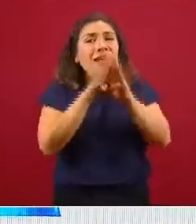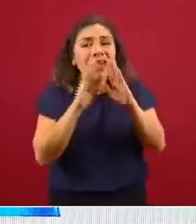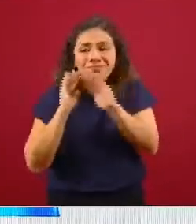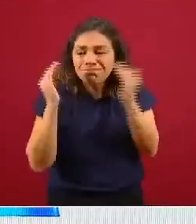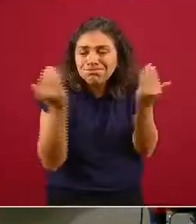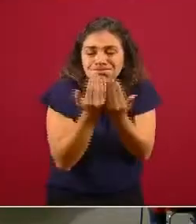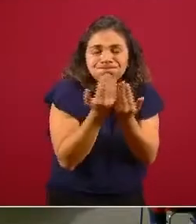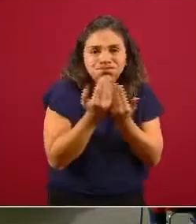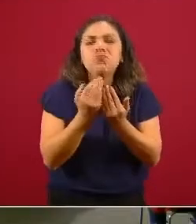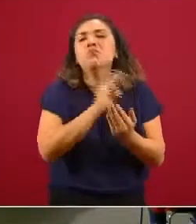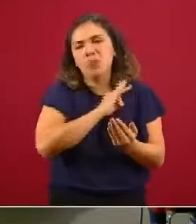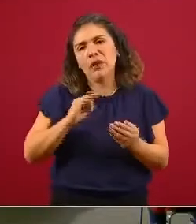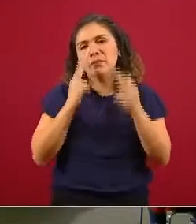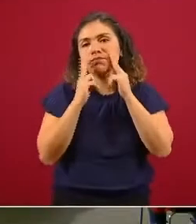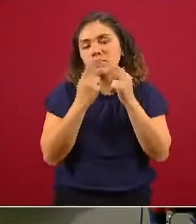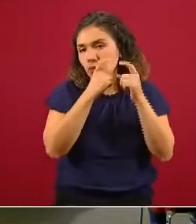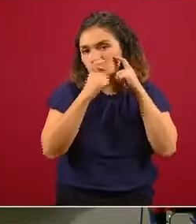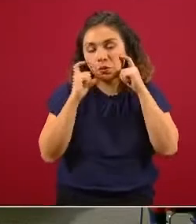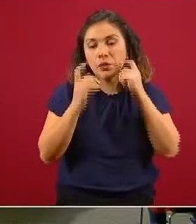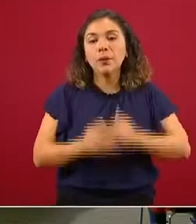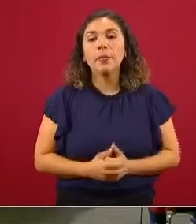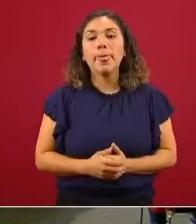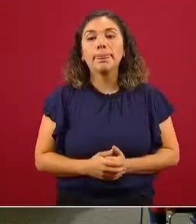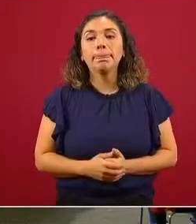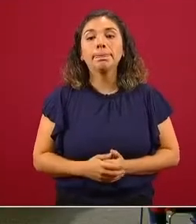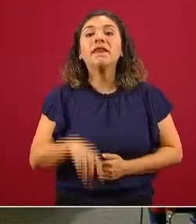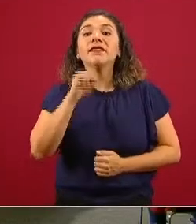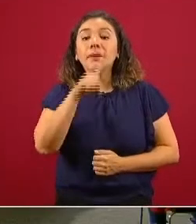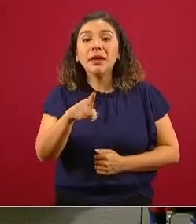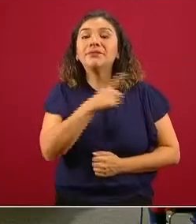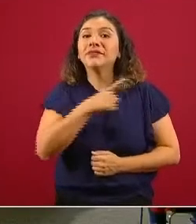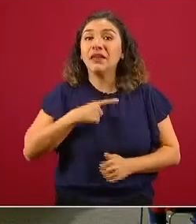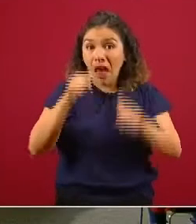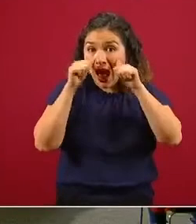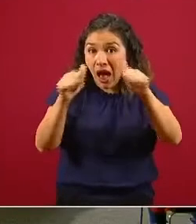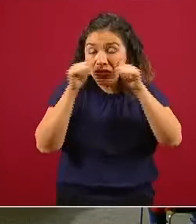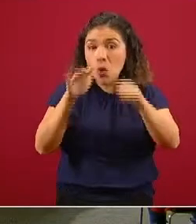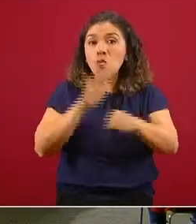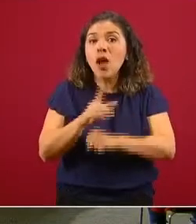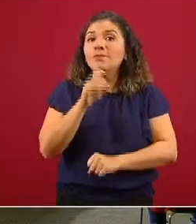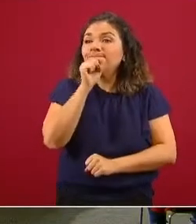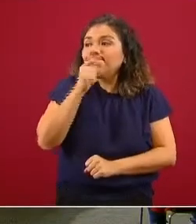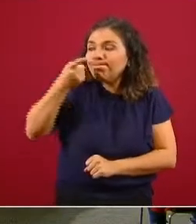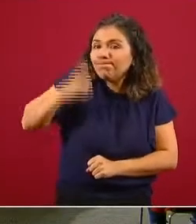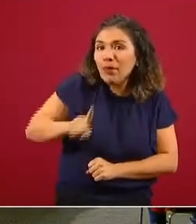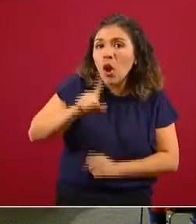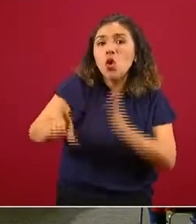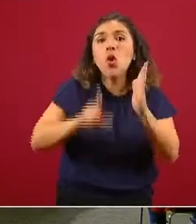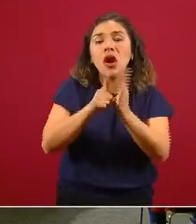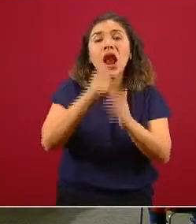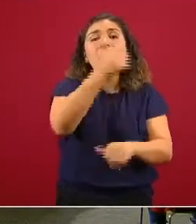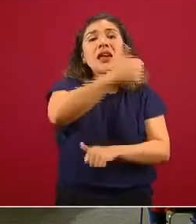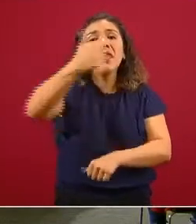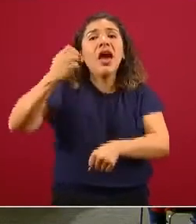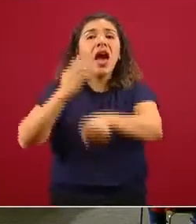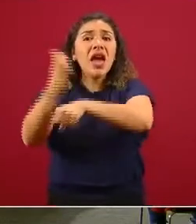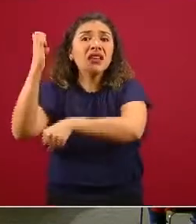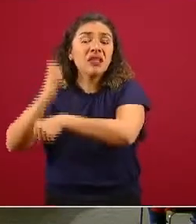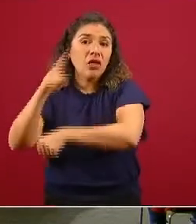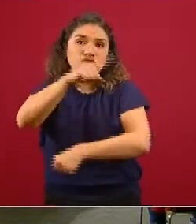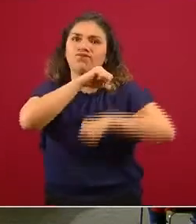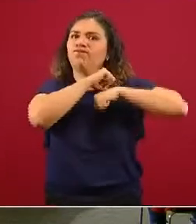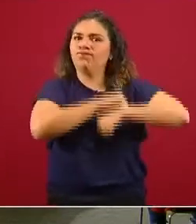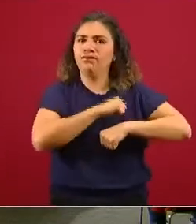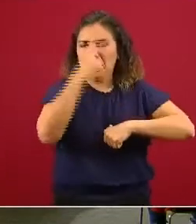cerrados. Además de estar atentos a las indicaciones locales, los estados como